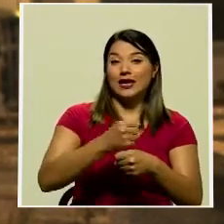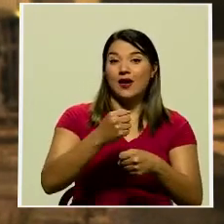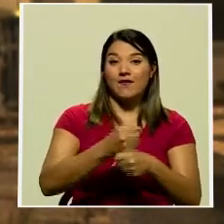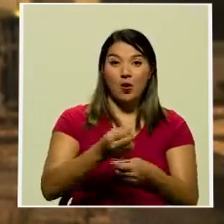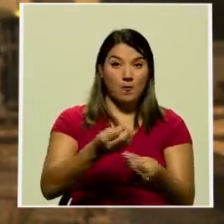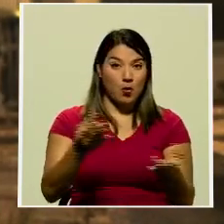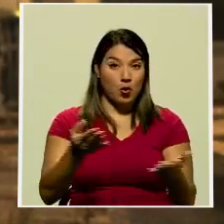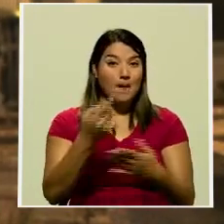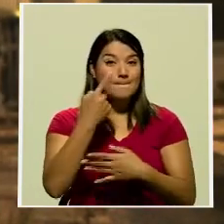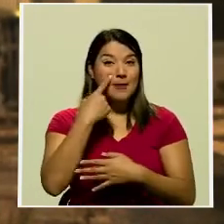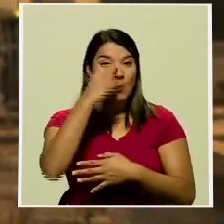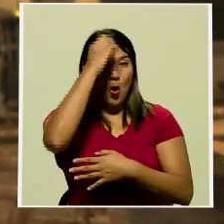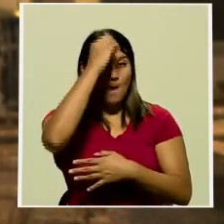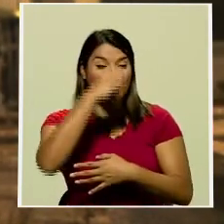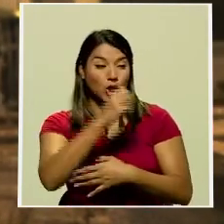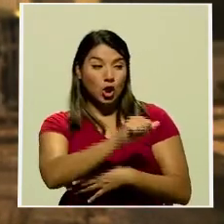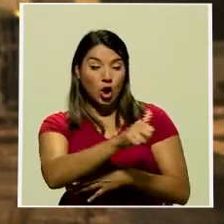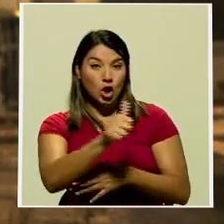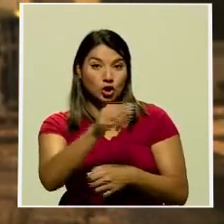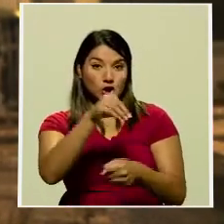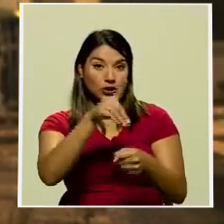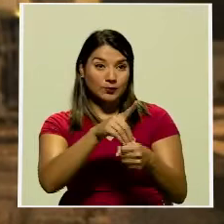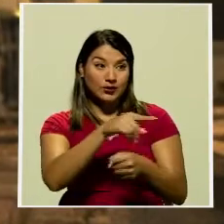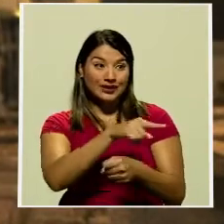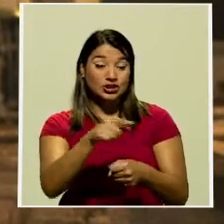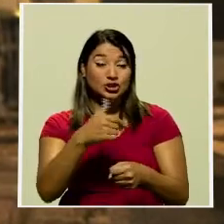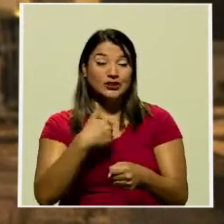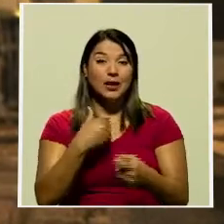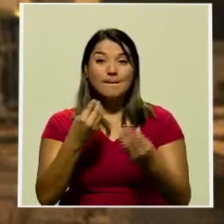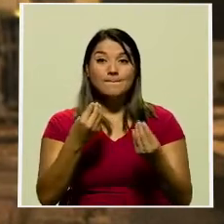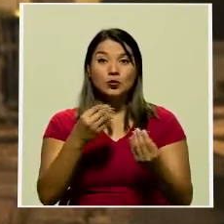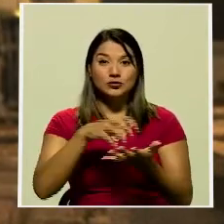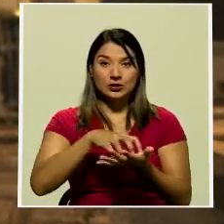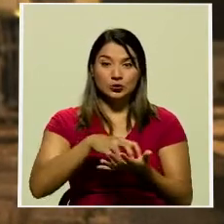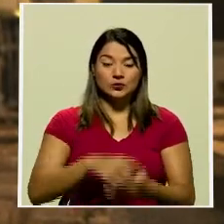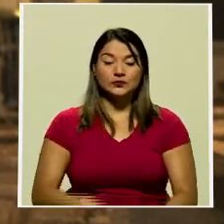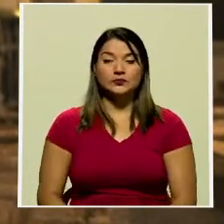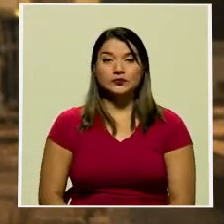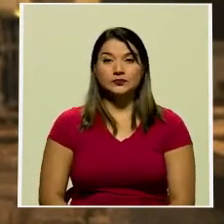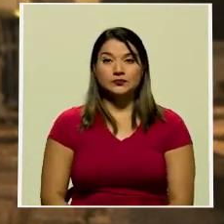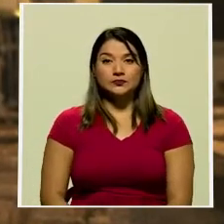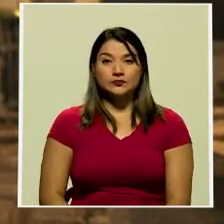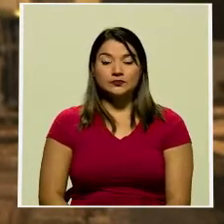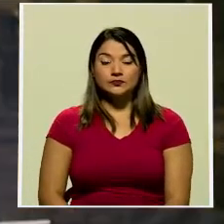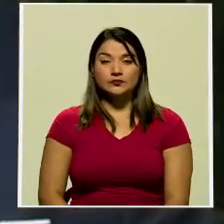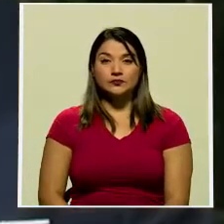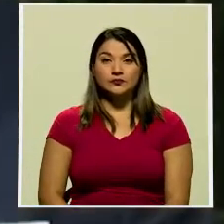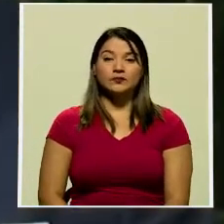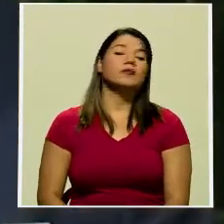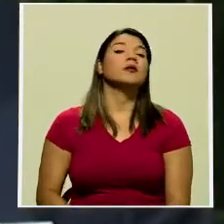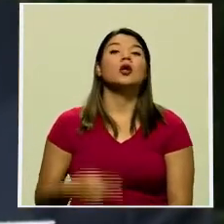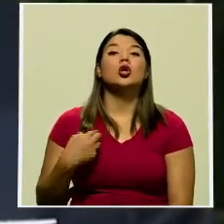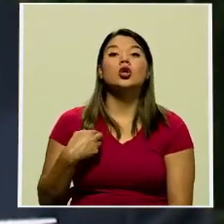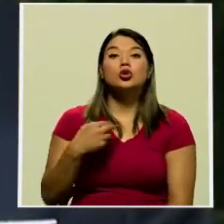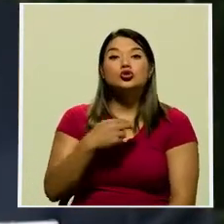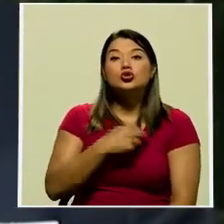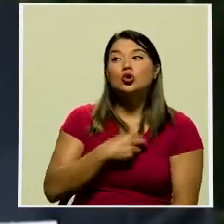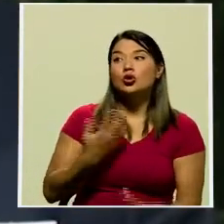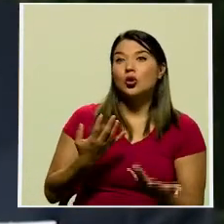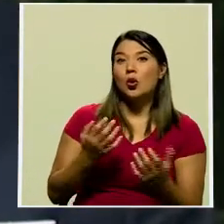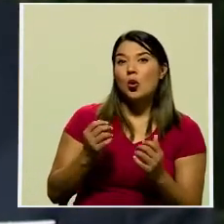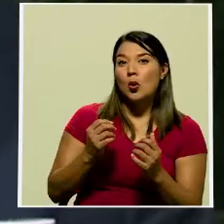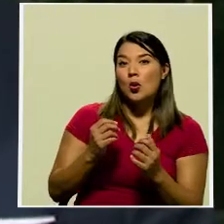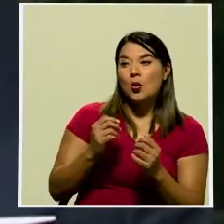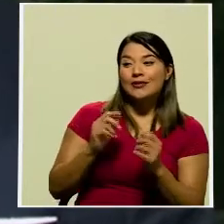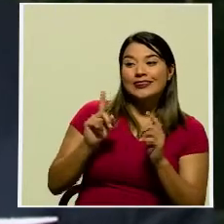algunos legisladores que se encuentran con muchas dudas de esta propuesta. Debemos de combatir las injusticias que se pueden